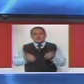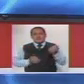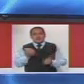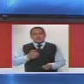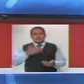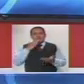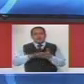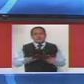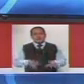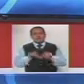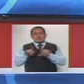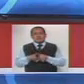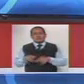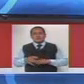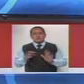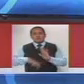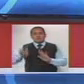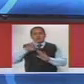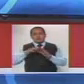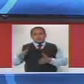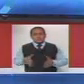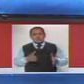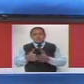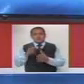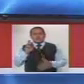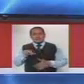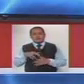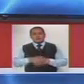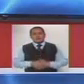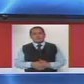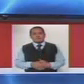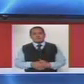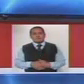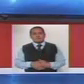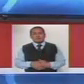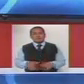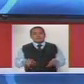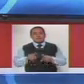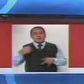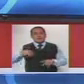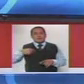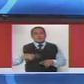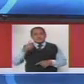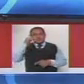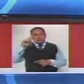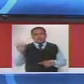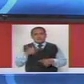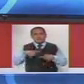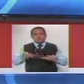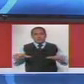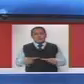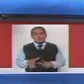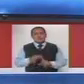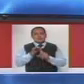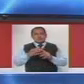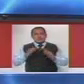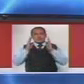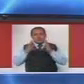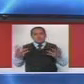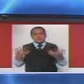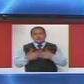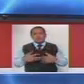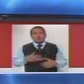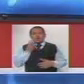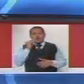serenazgo y el proyecto y por otro lado también el proyecto parque rimac villarán inauguró el primer centro especializado de atención integral para